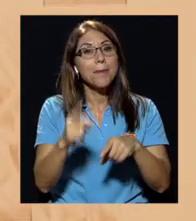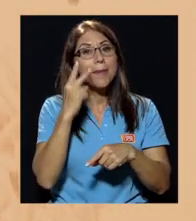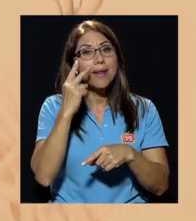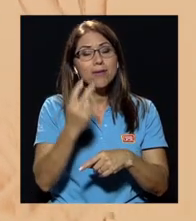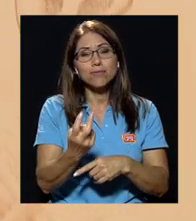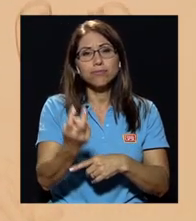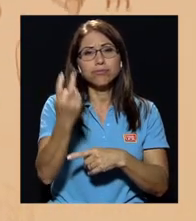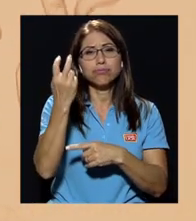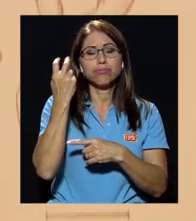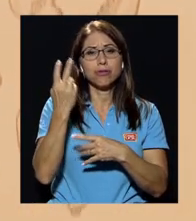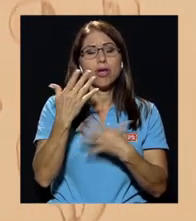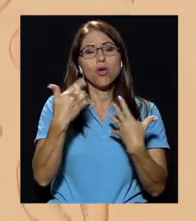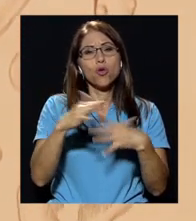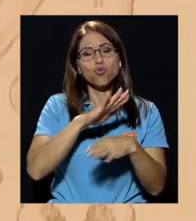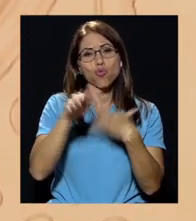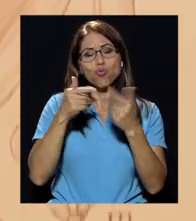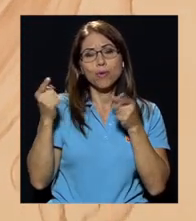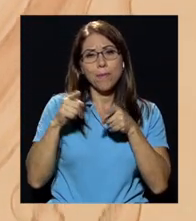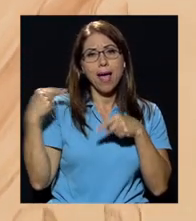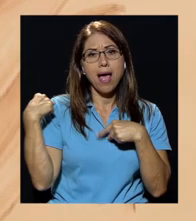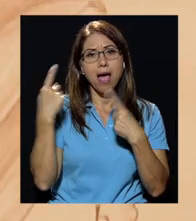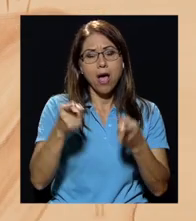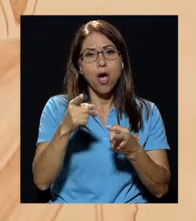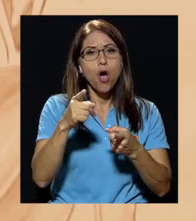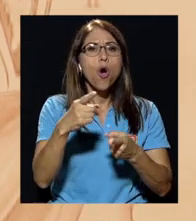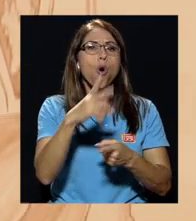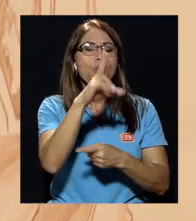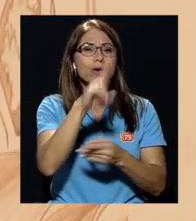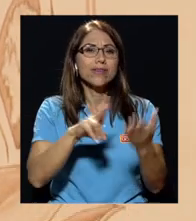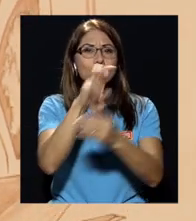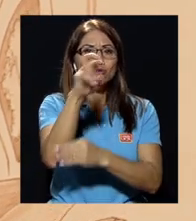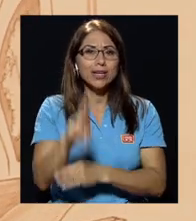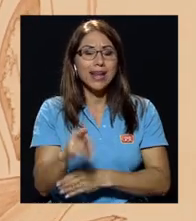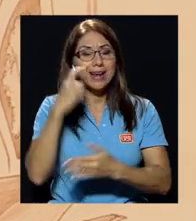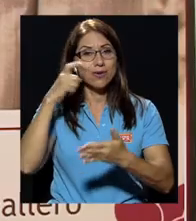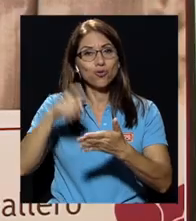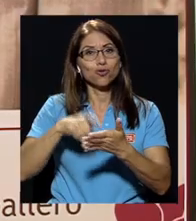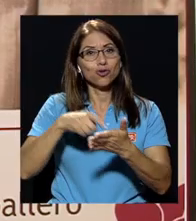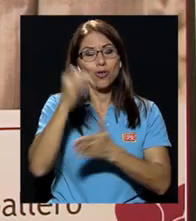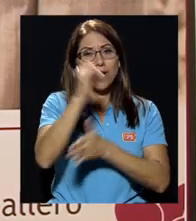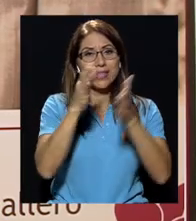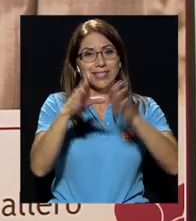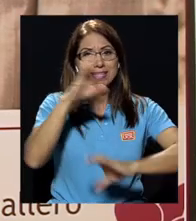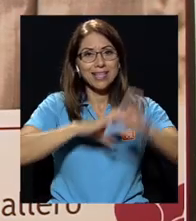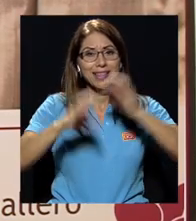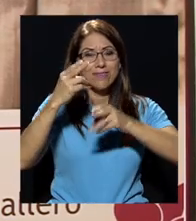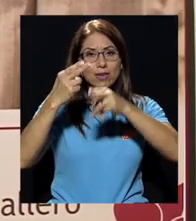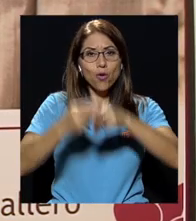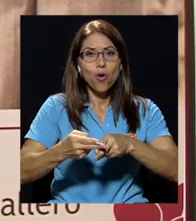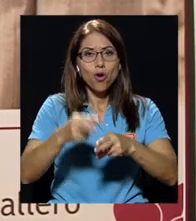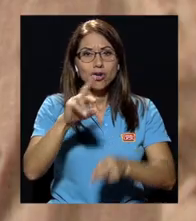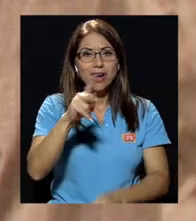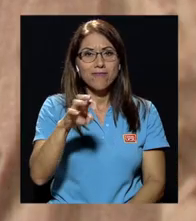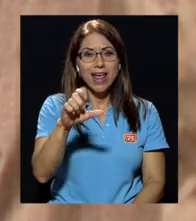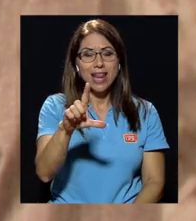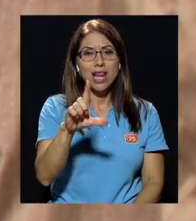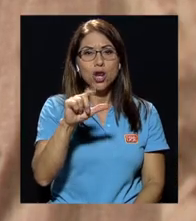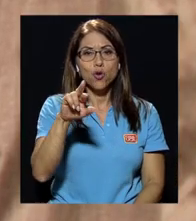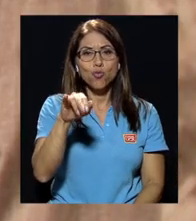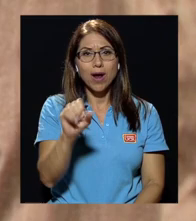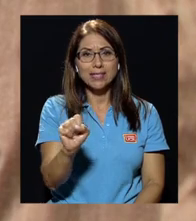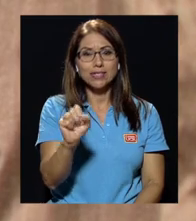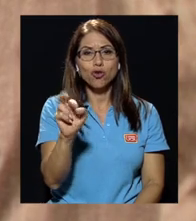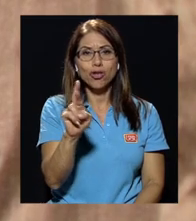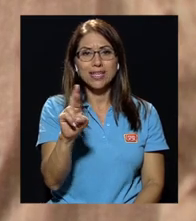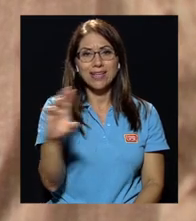de la Universidad de Costa Rica, del reconocido artista y científico Rafael Lucas Rodríguez Caballero, pionero en este